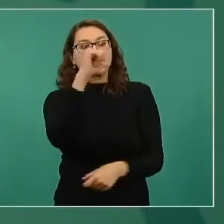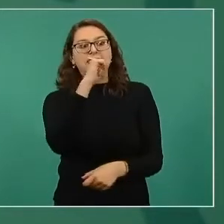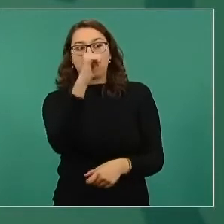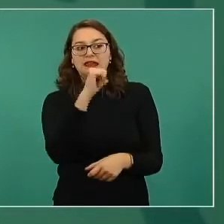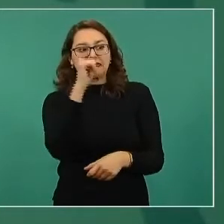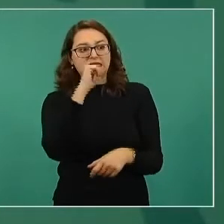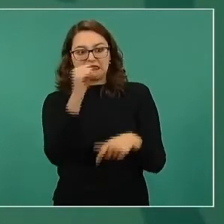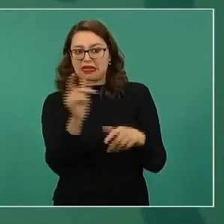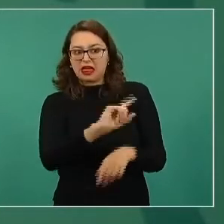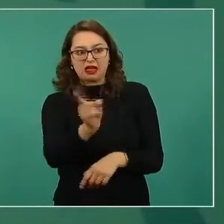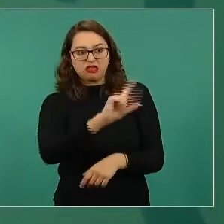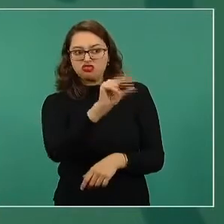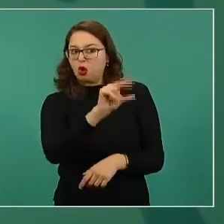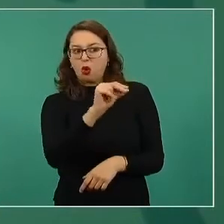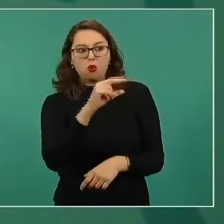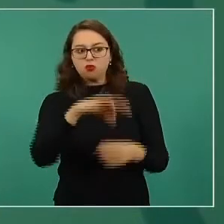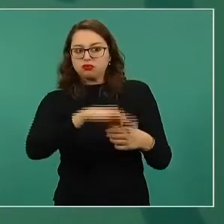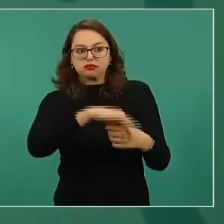PRI.